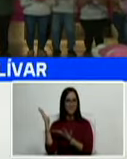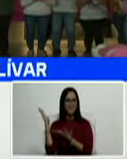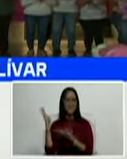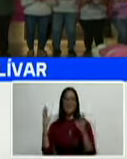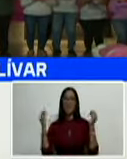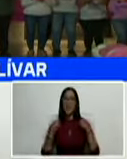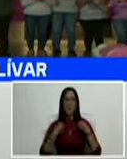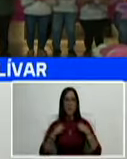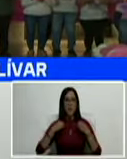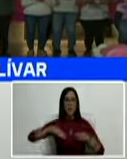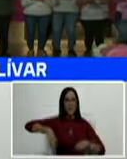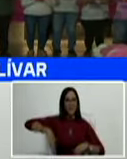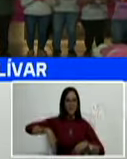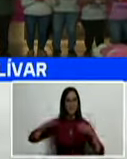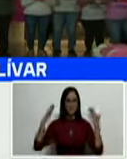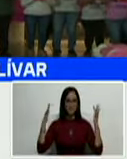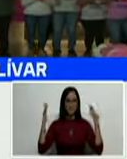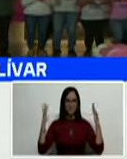la Guayana Esequiba!